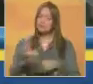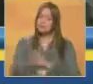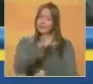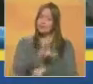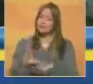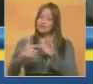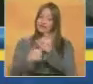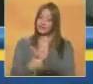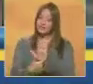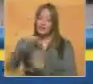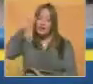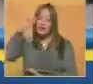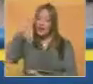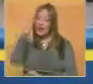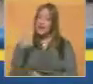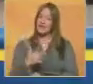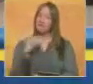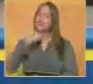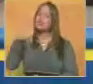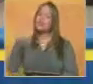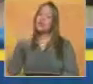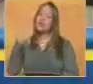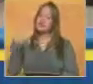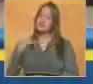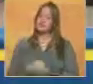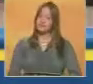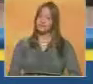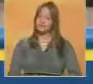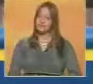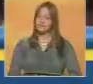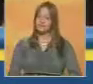musical recordando el carnaval de antaño.